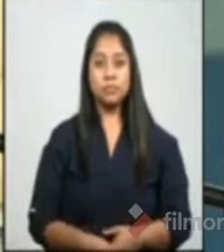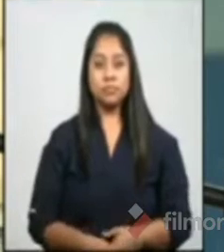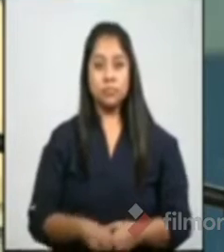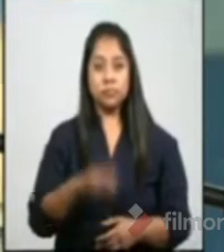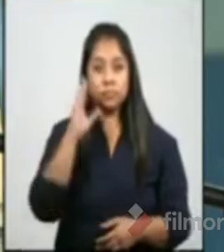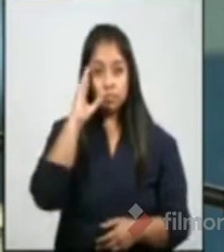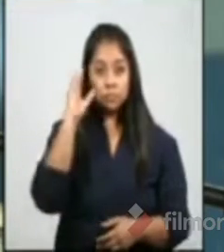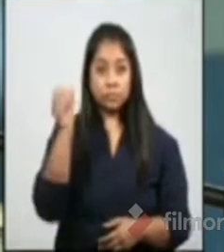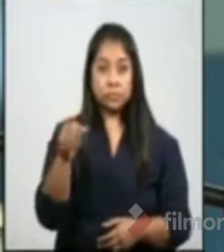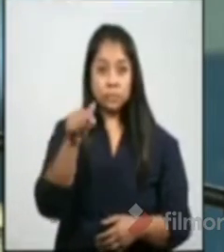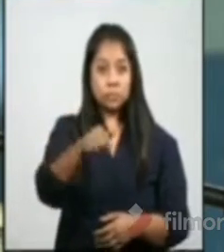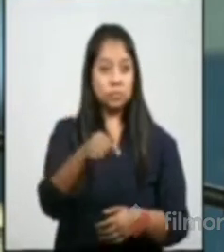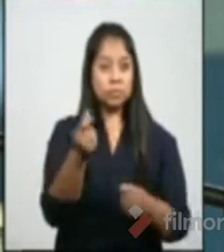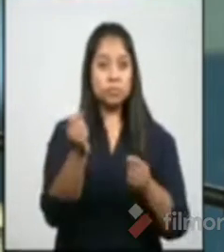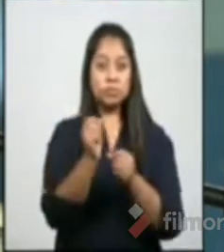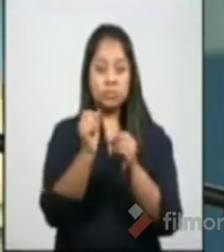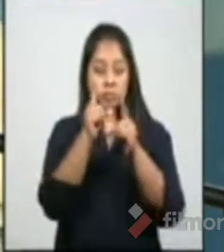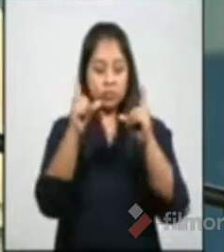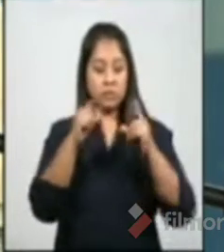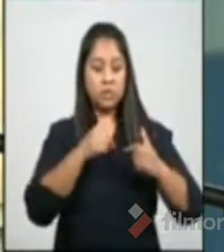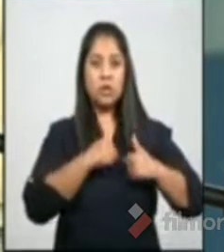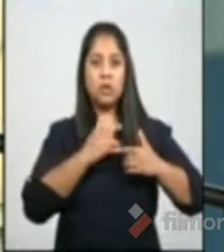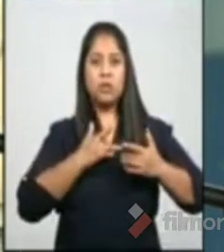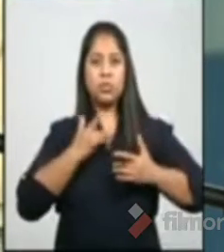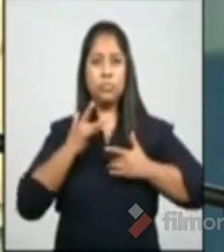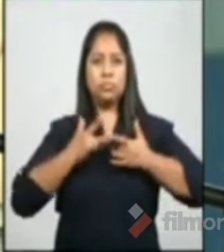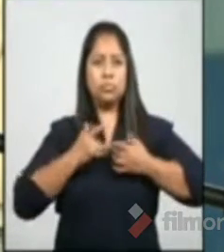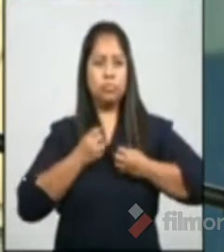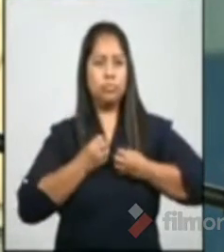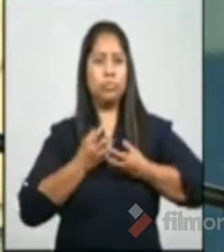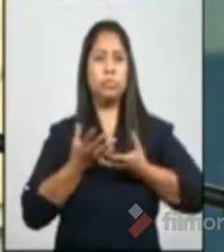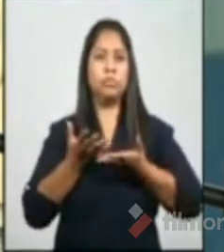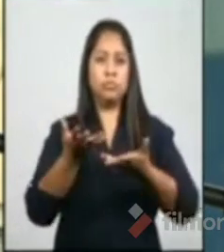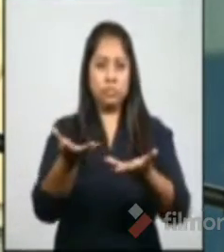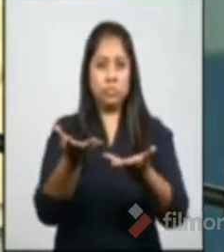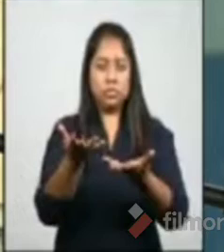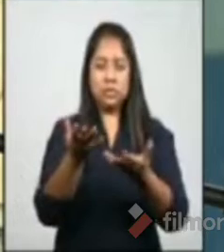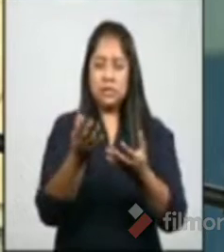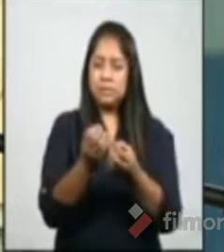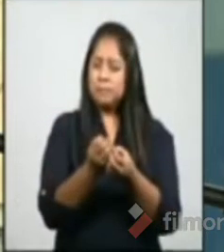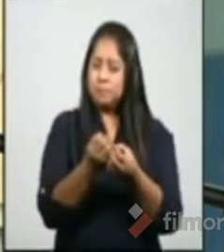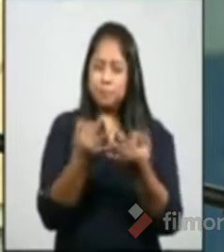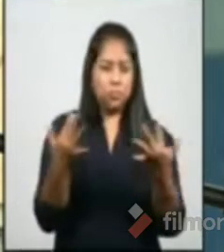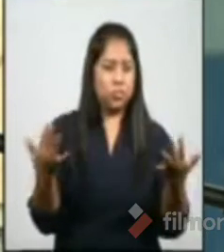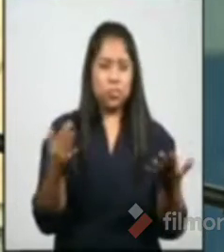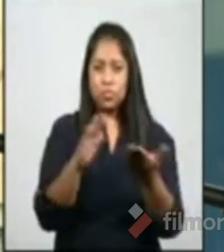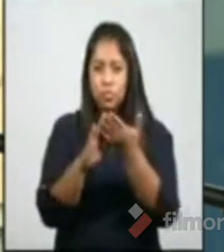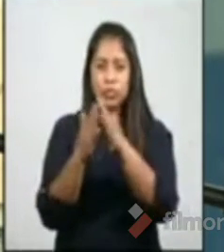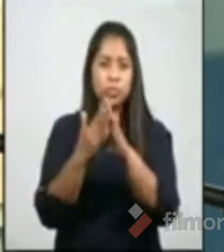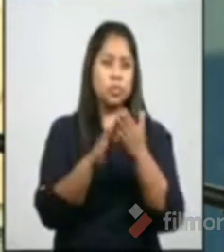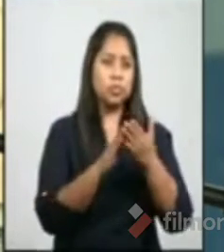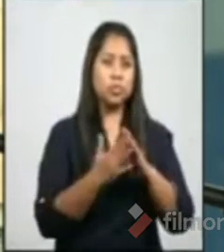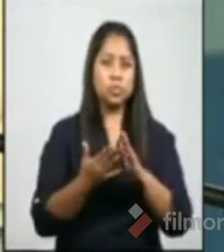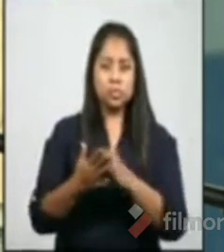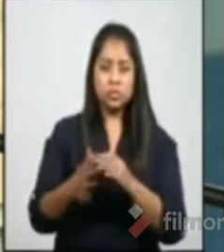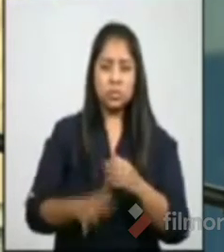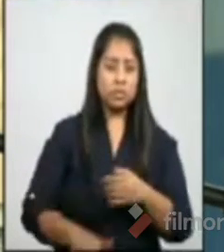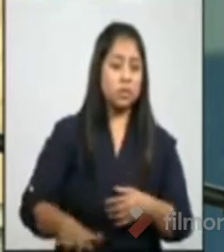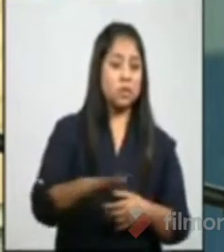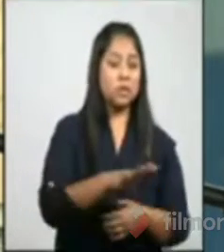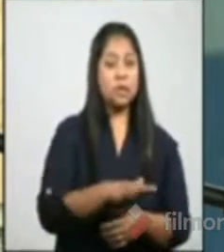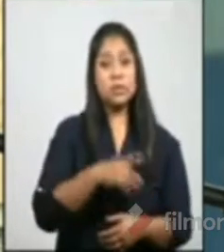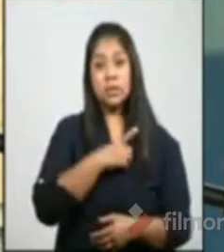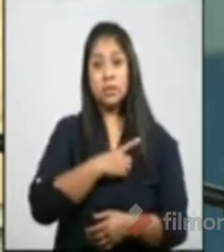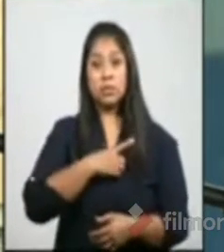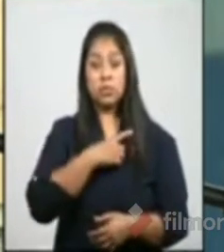porque les despertó ese sentimiento de miles de comuneros deseosos de